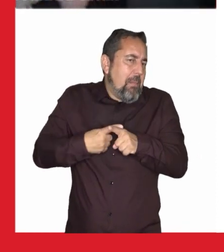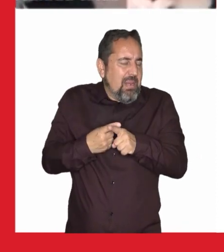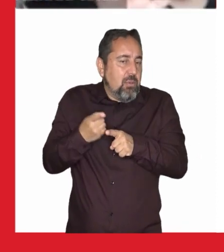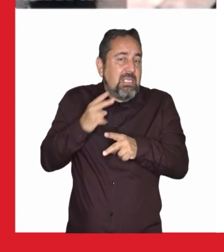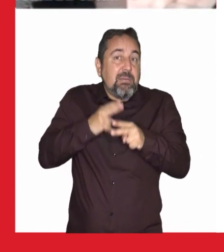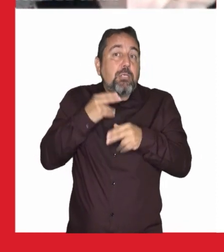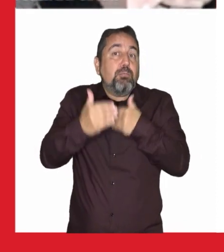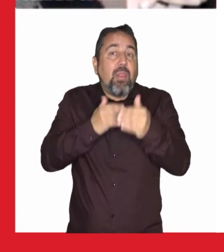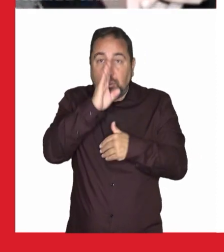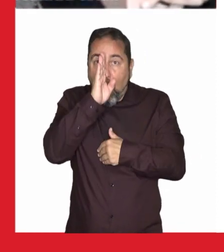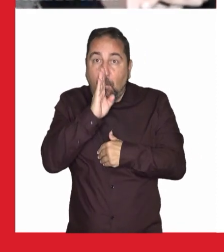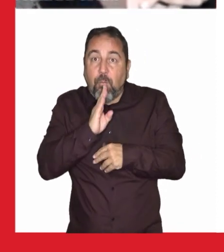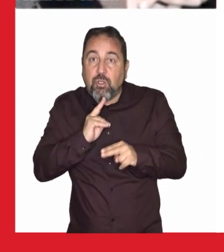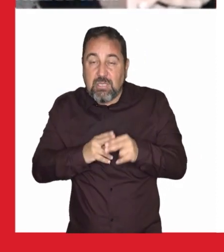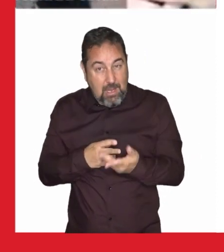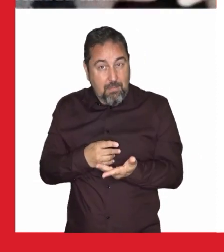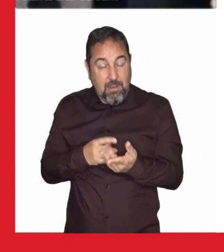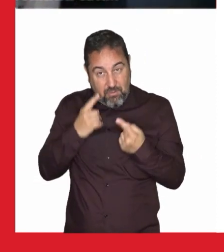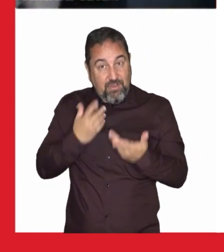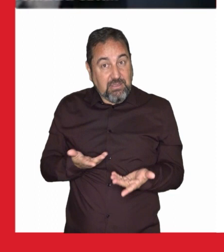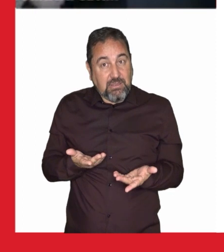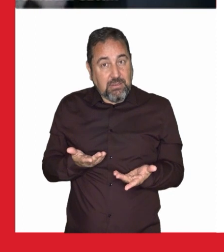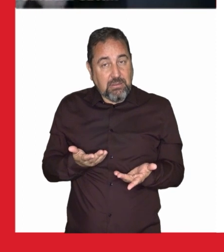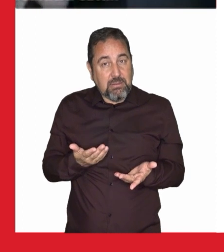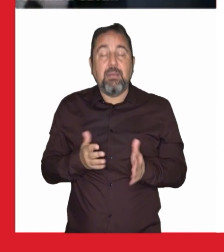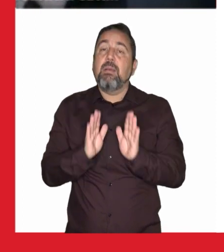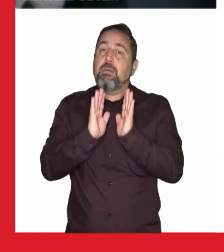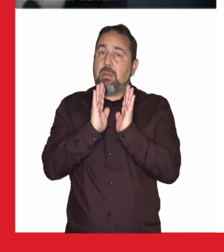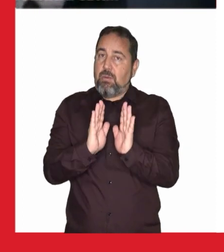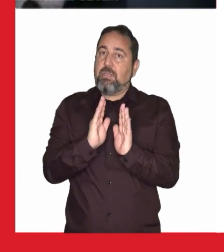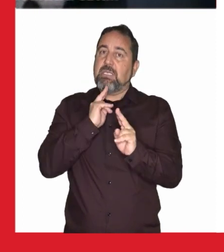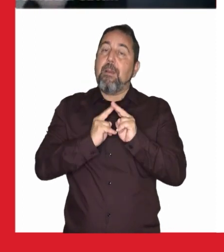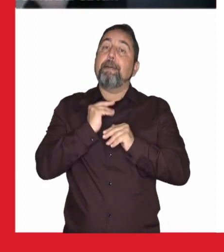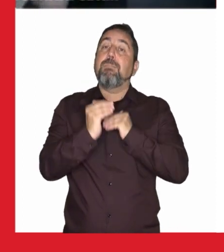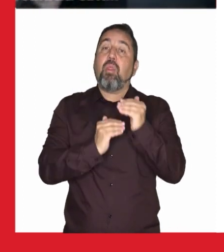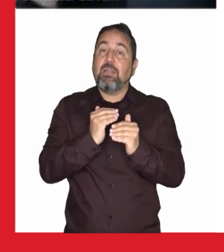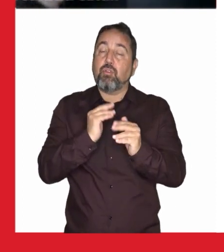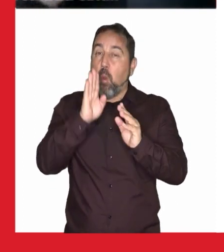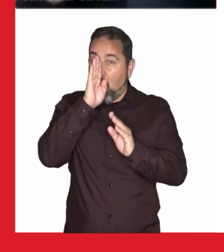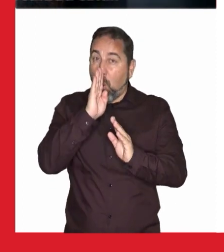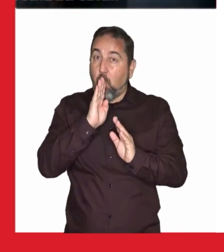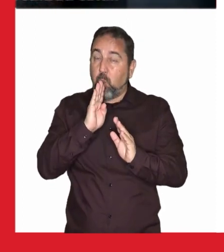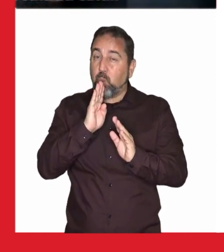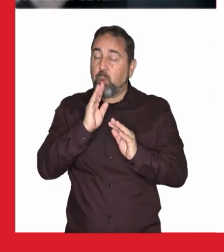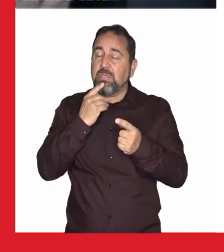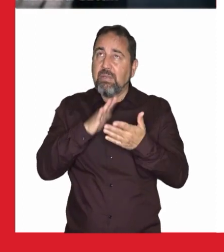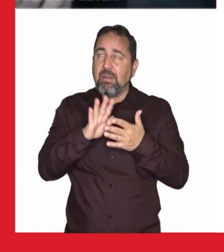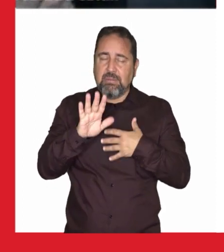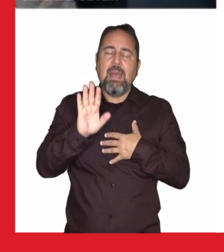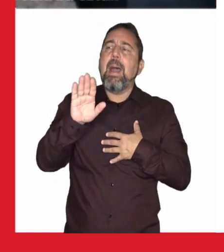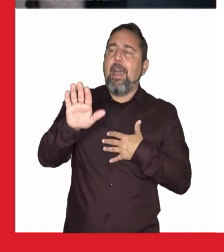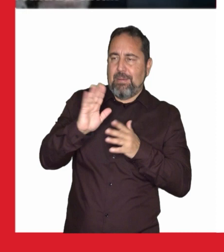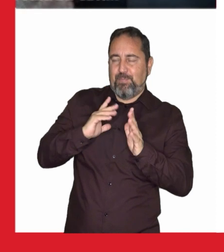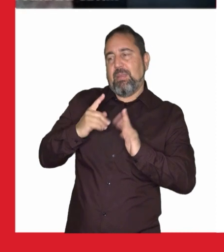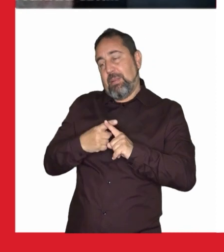contabilidad y los numeritos del negocio, eso es un proceso oculto. ¿Lo veis? Ahora, como proceso